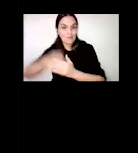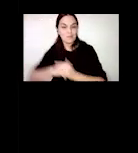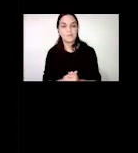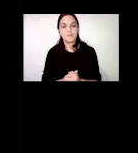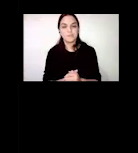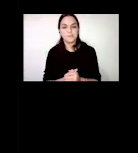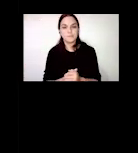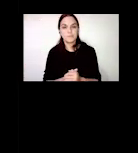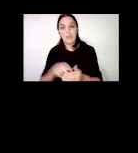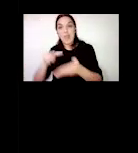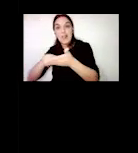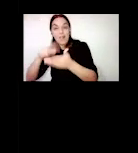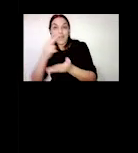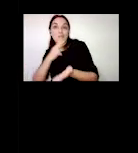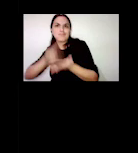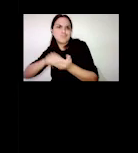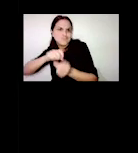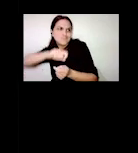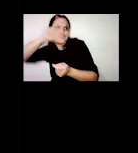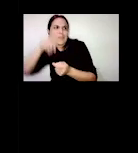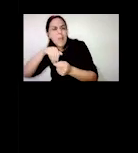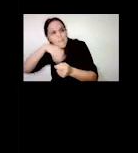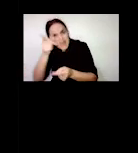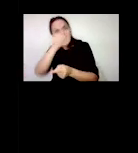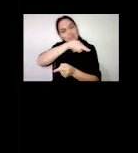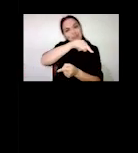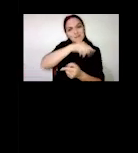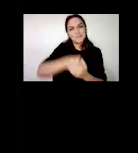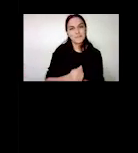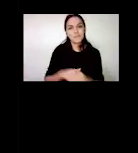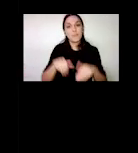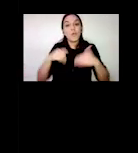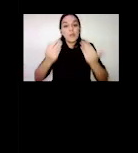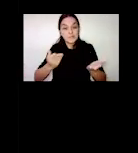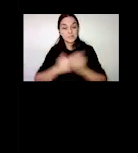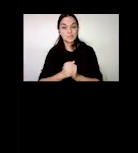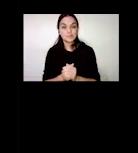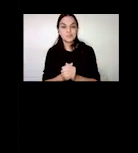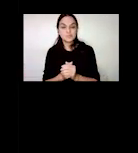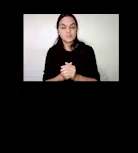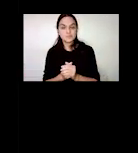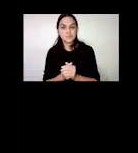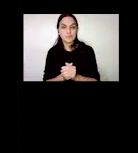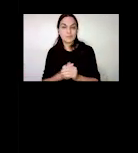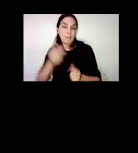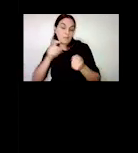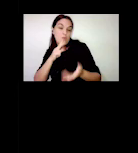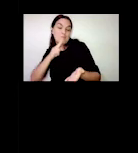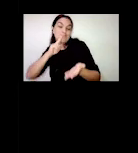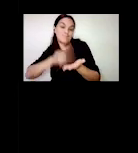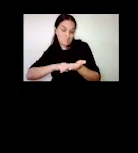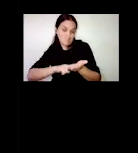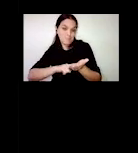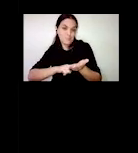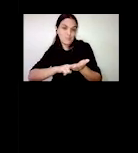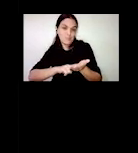que la tabla 1, tiene alícuotas mucho más altas. Es por eso que existe para aquellos contribuyentes, que después vamos a ver,